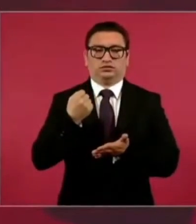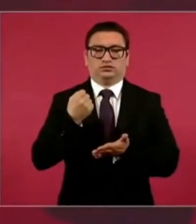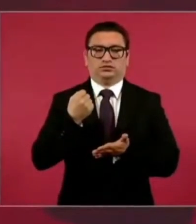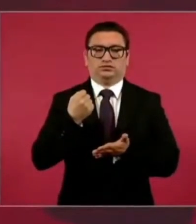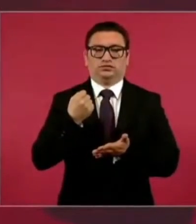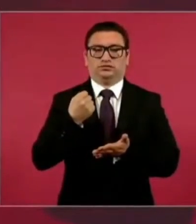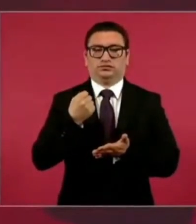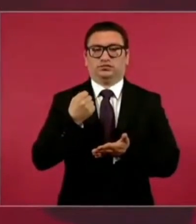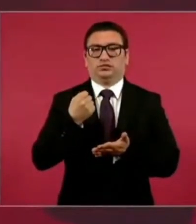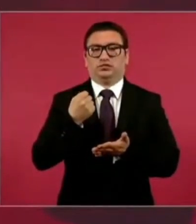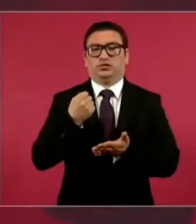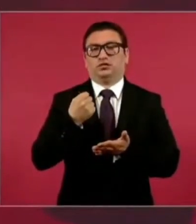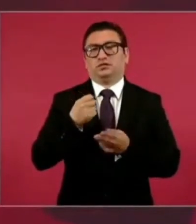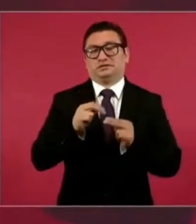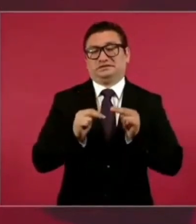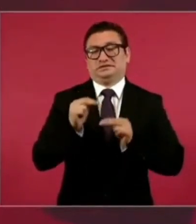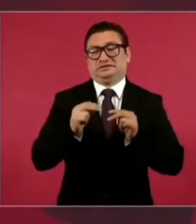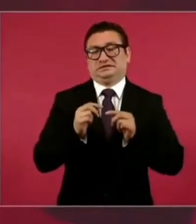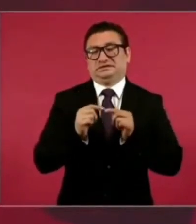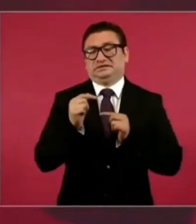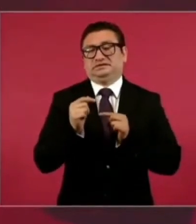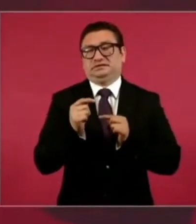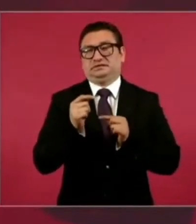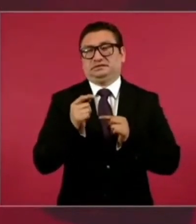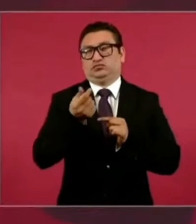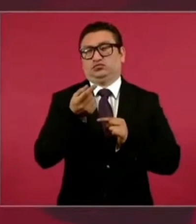pues con muy poco margen, con 3 puntos de ventaja,